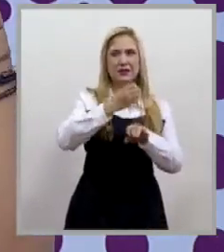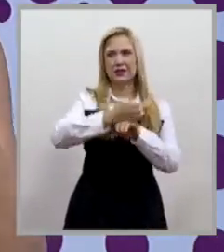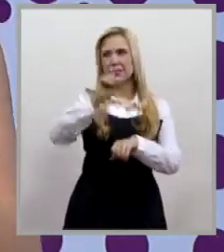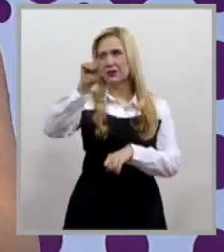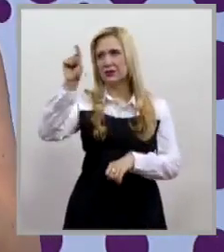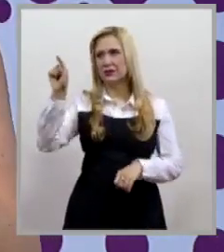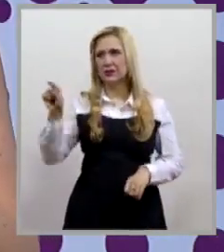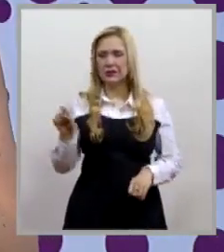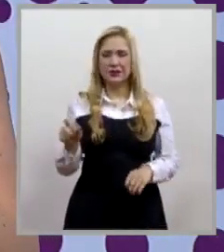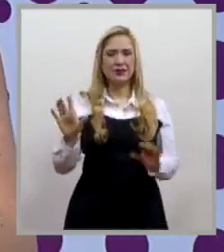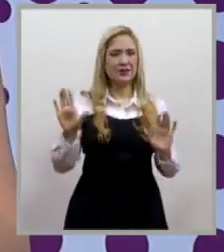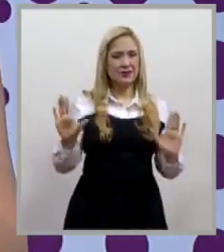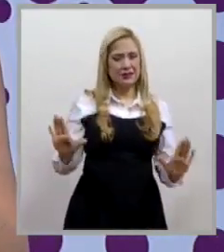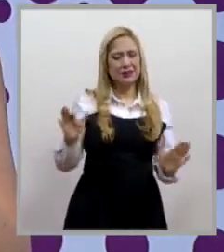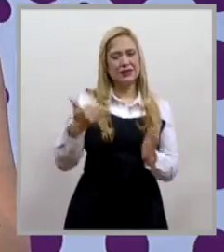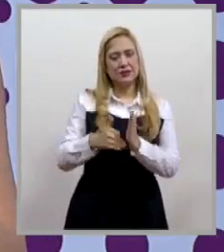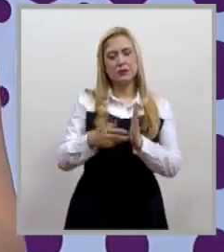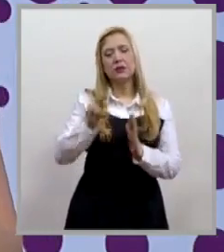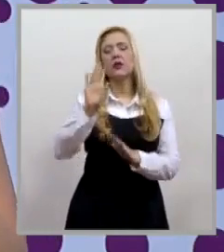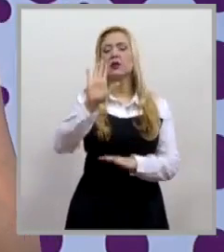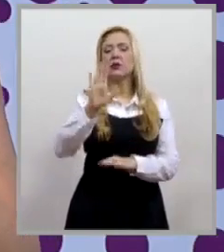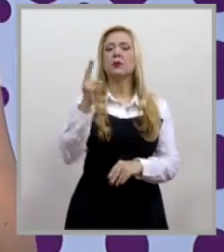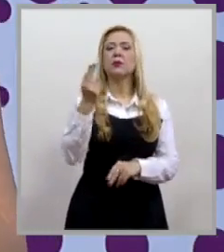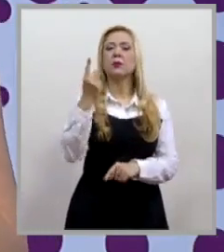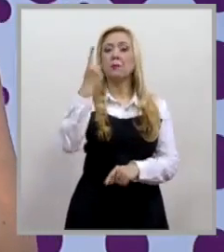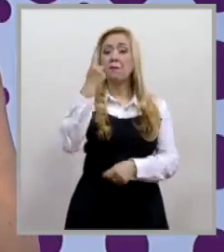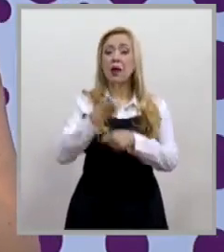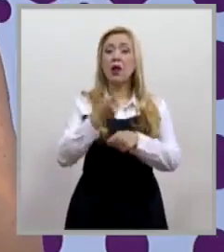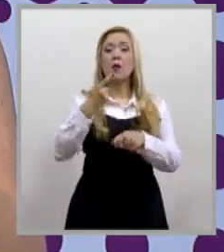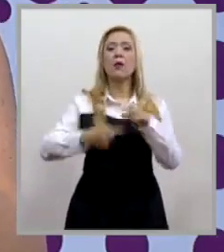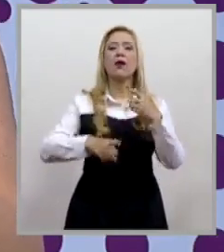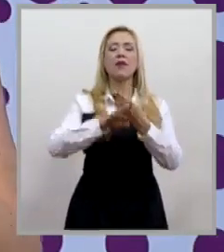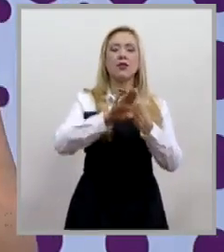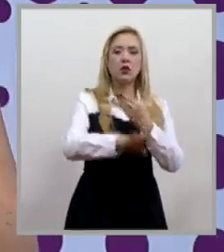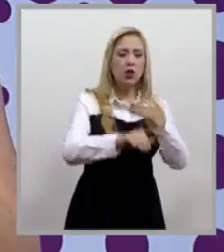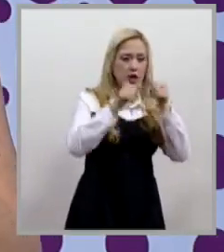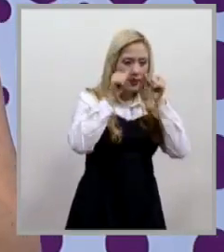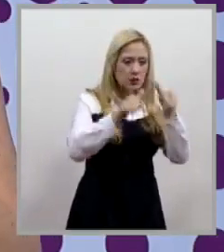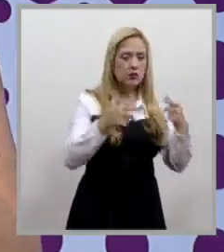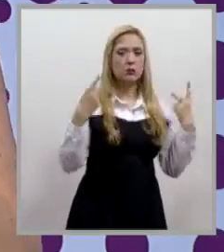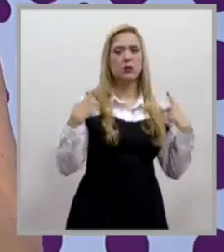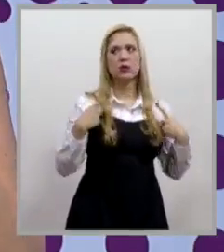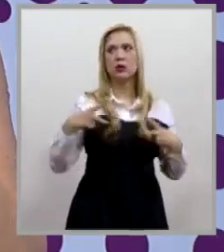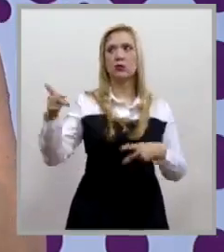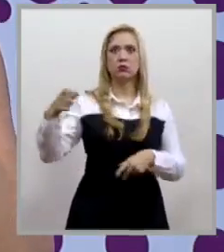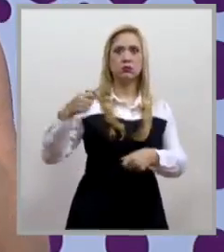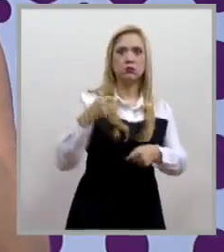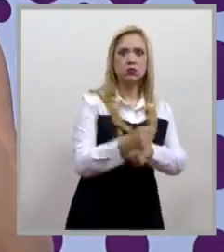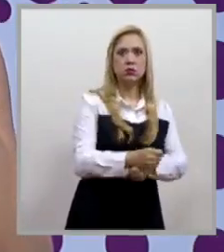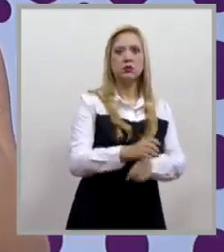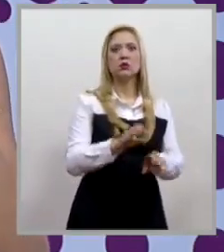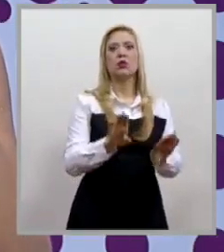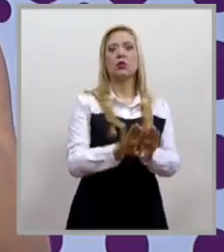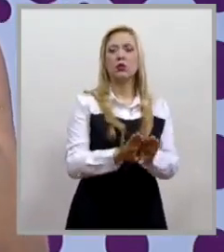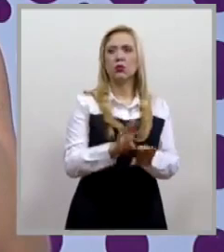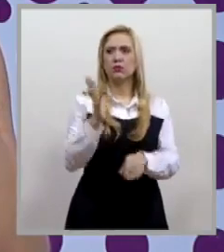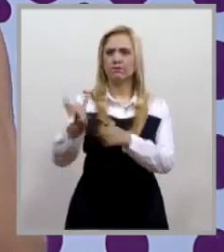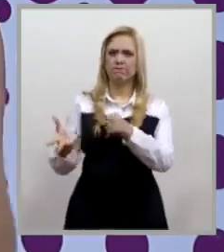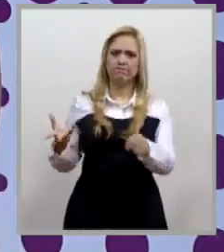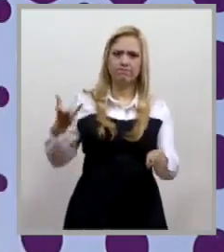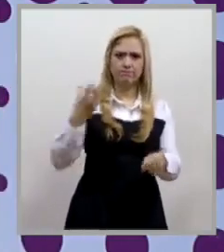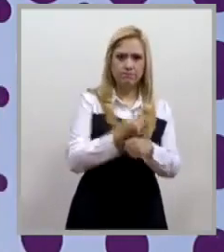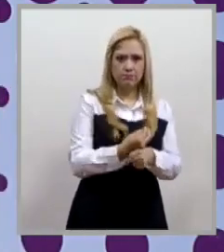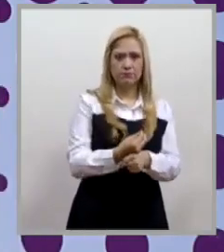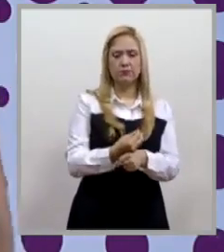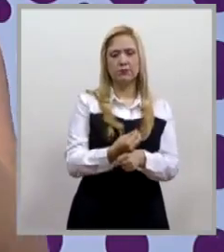es revisemos el tema de prevención, revisemos el tema de atención a las víctimas, revisemos el tema de reparación, o sea, cómo a partir de